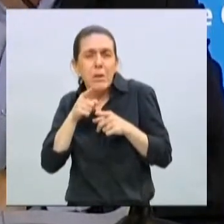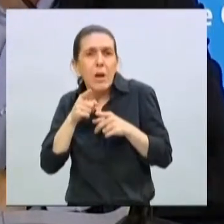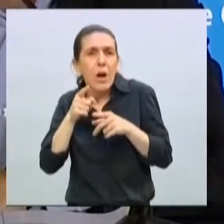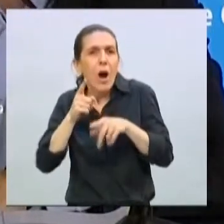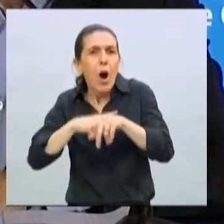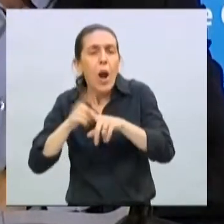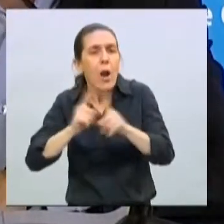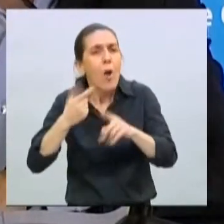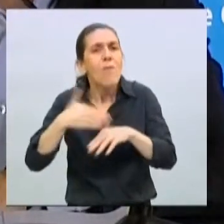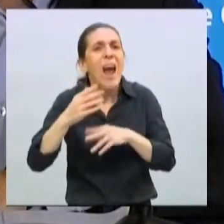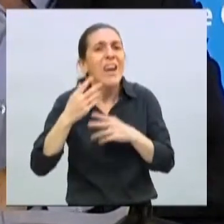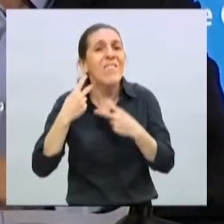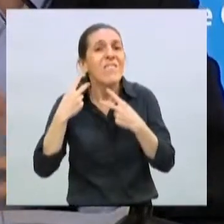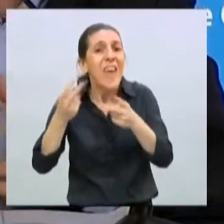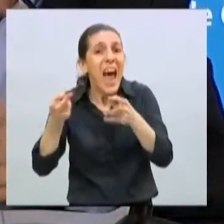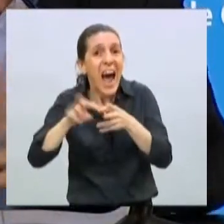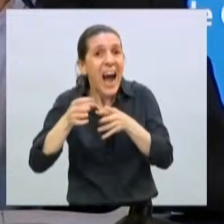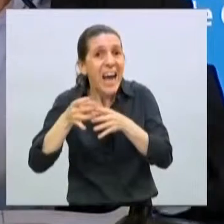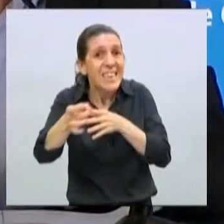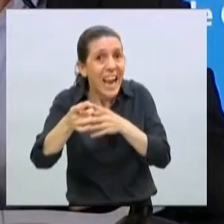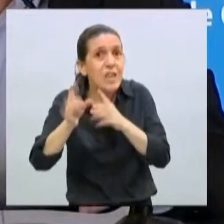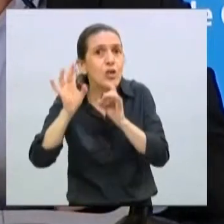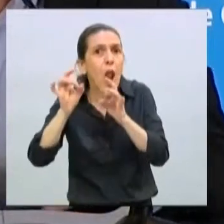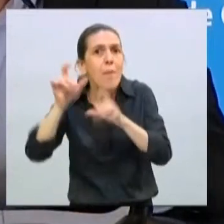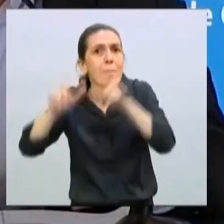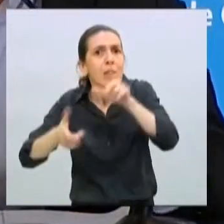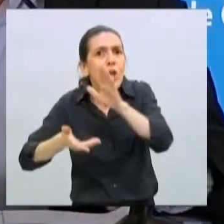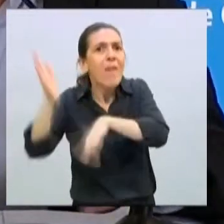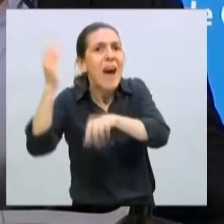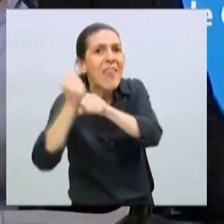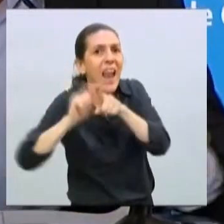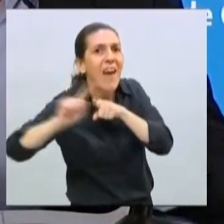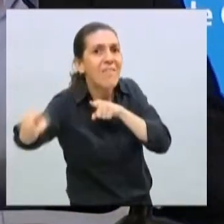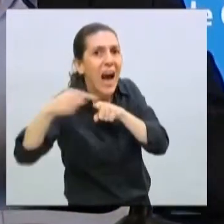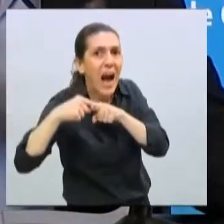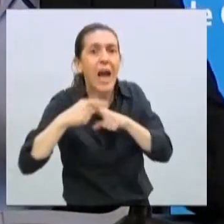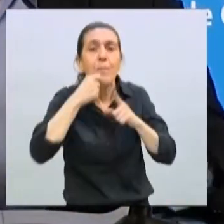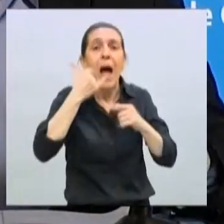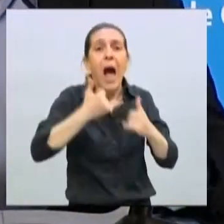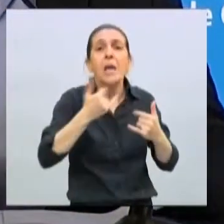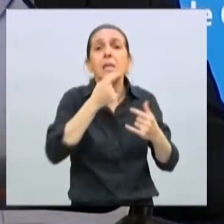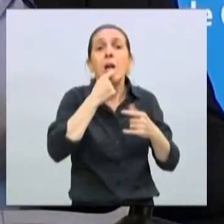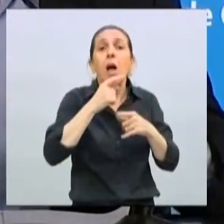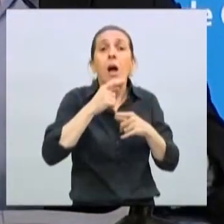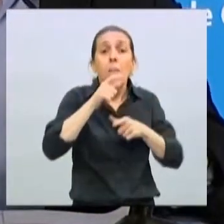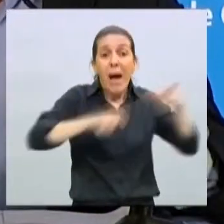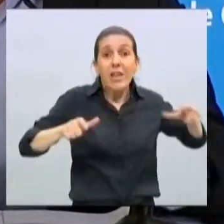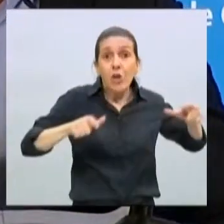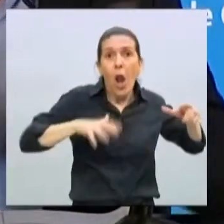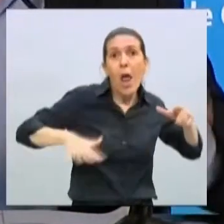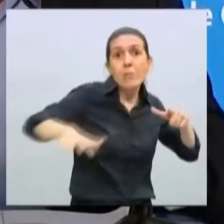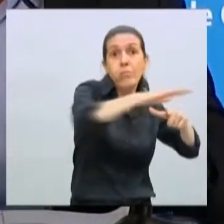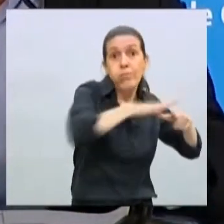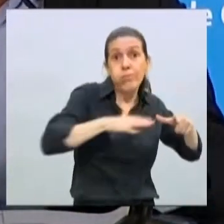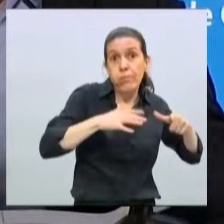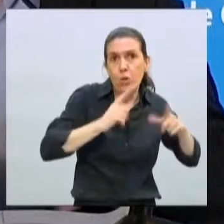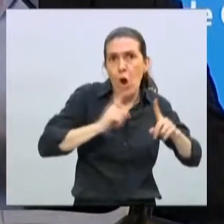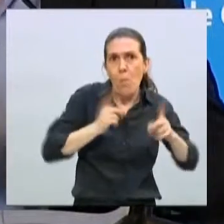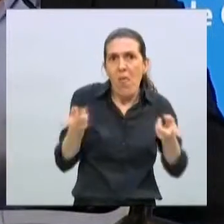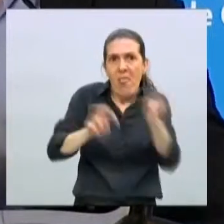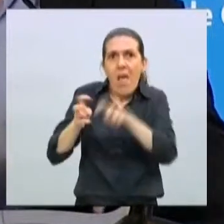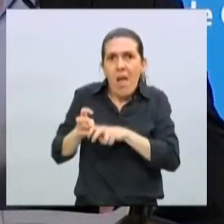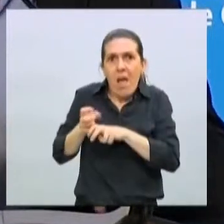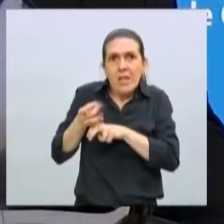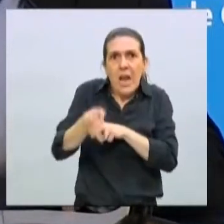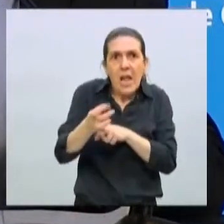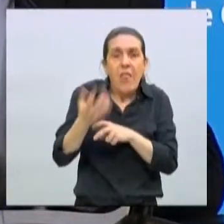los esenciales, cosa que en lugares de encuentro amplio de gente van a hacer que sea imposible. Entonces lo